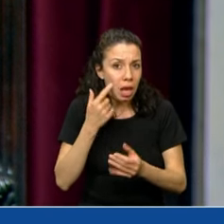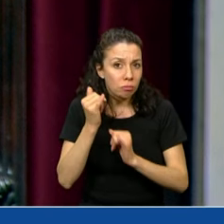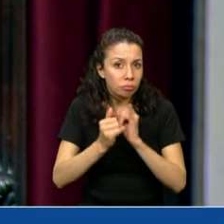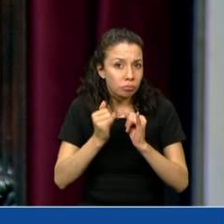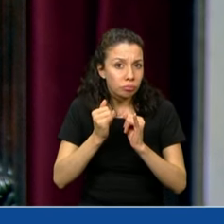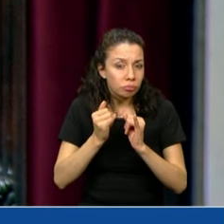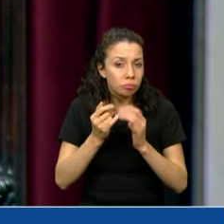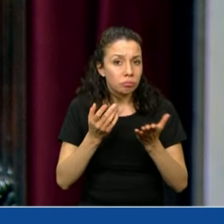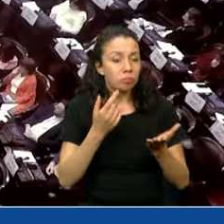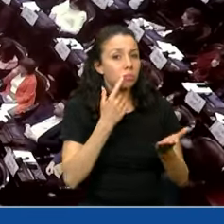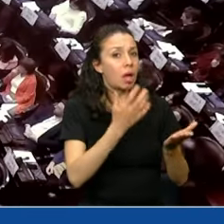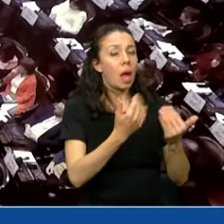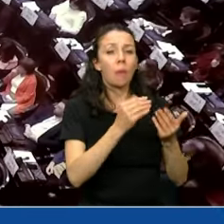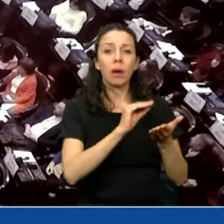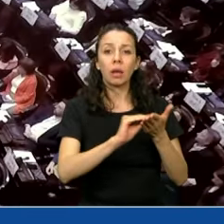diputada